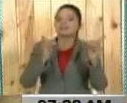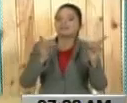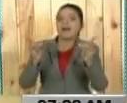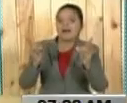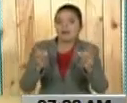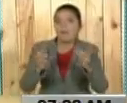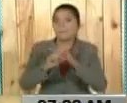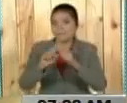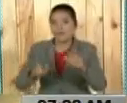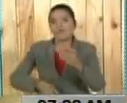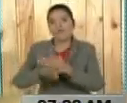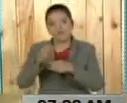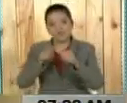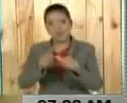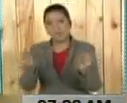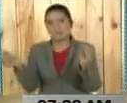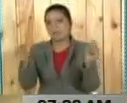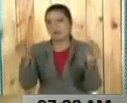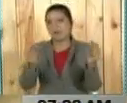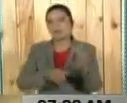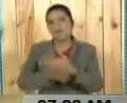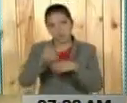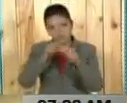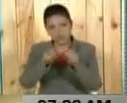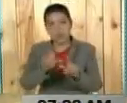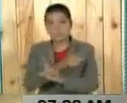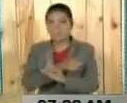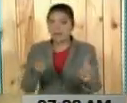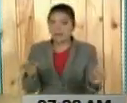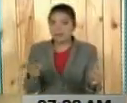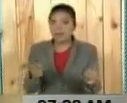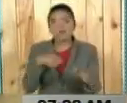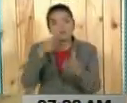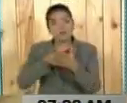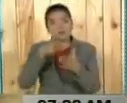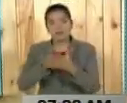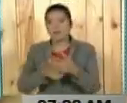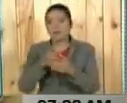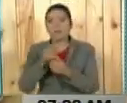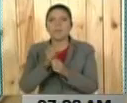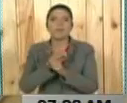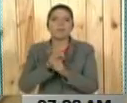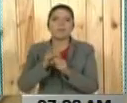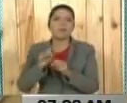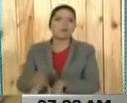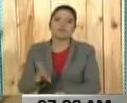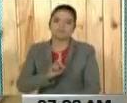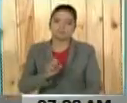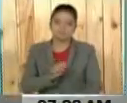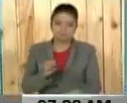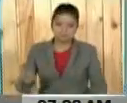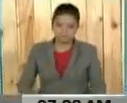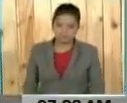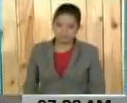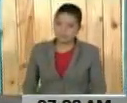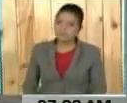la confrontación con el adversario continúa, ¿no? Y además ese es un frente de batalla que no se puede abandonar. Ahora,